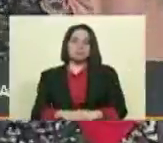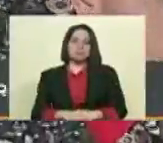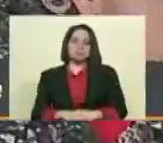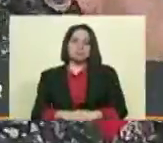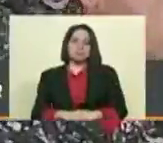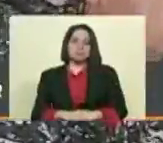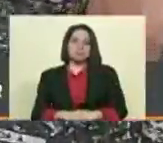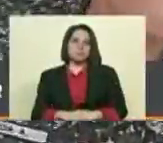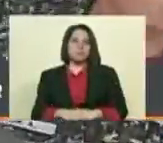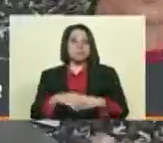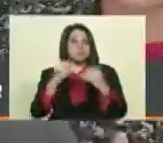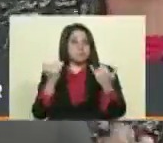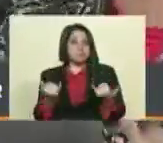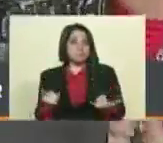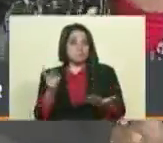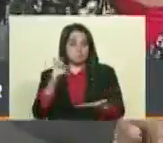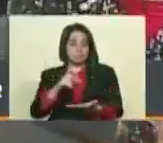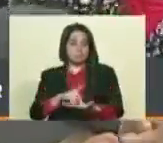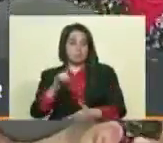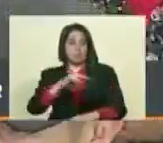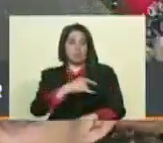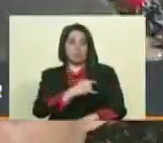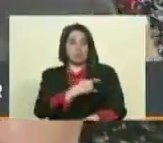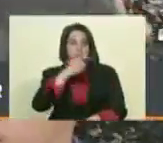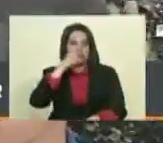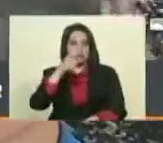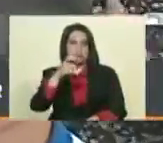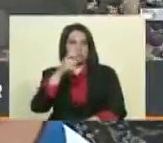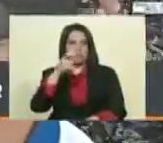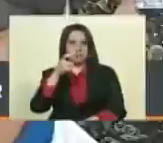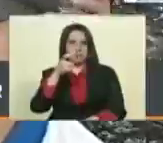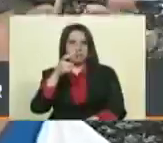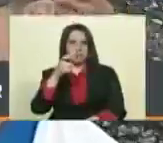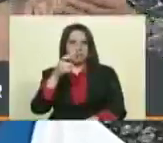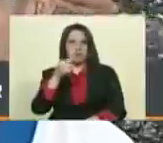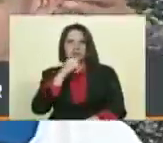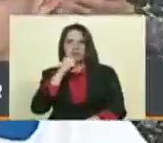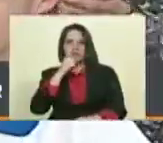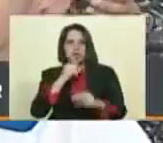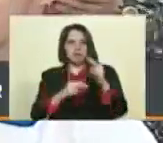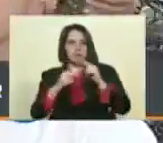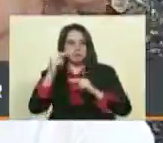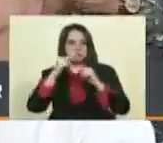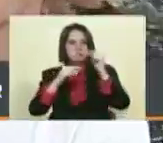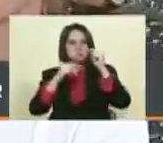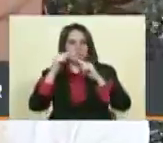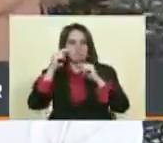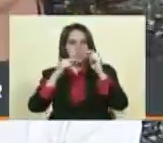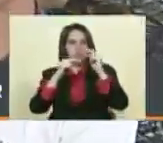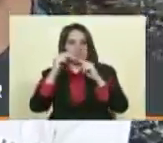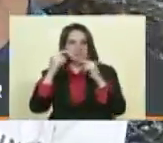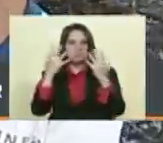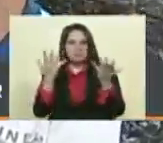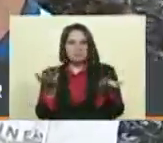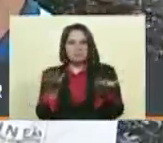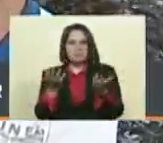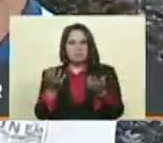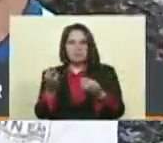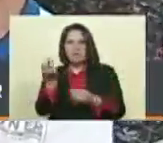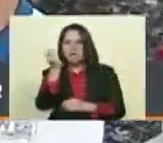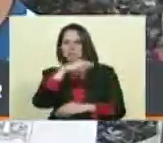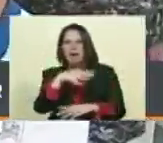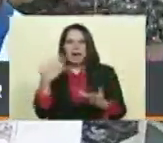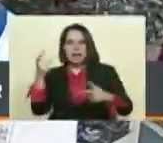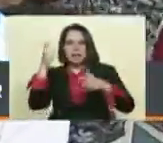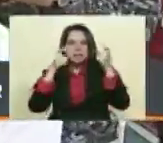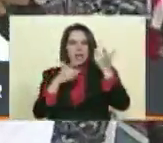Estamos en la Universidad Nacional Experimental de la Seguridad. ¿Obra de quién? De Chávez, ¿de quién más?